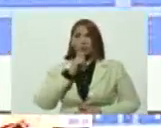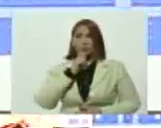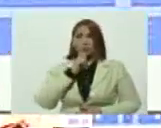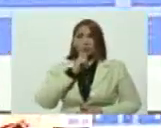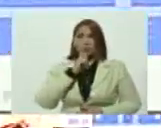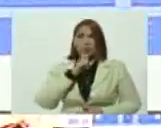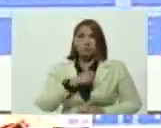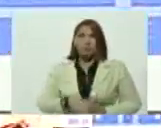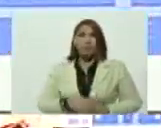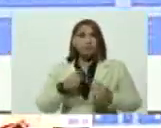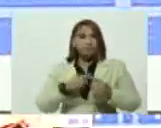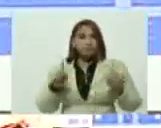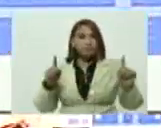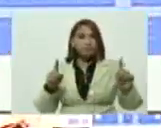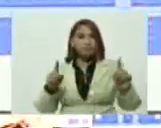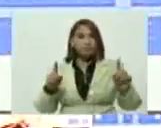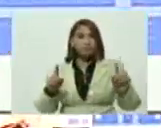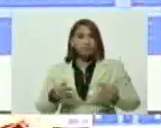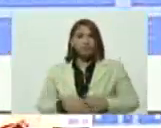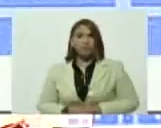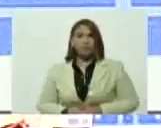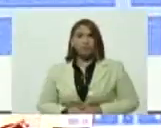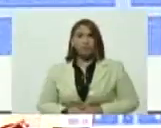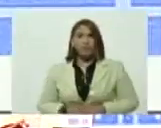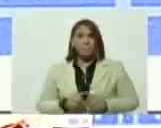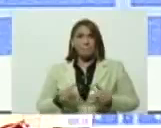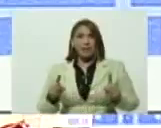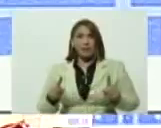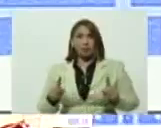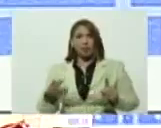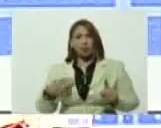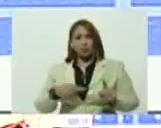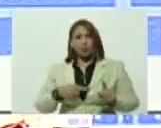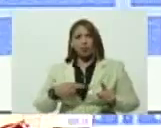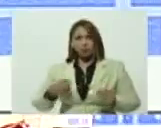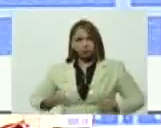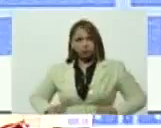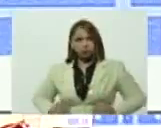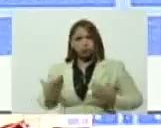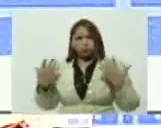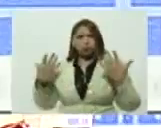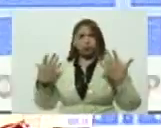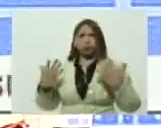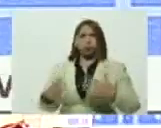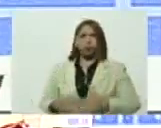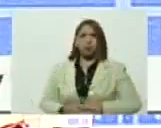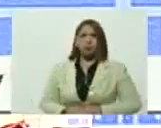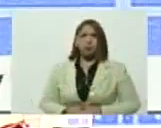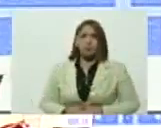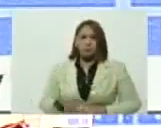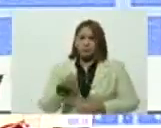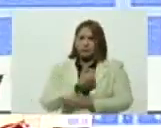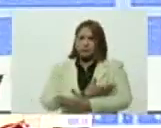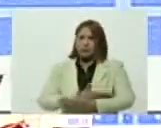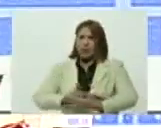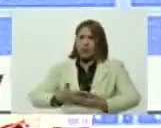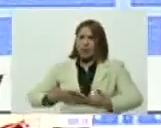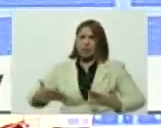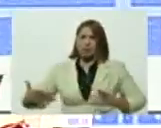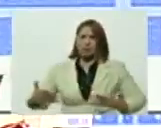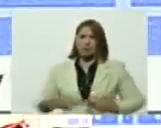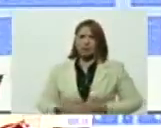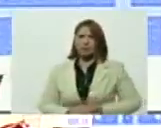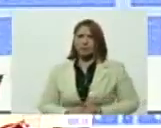año distinto, pero ha salido la estirpe de lo que somos, de lo que llevamos por dentro, de la sangre que nos corre por nuestras